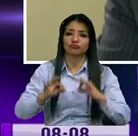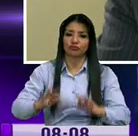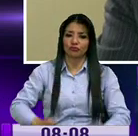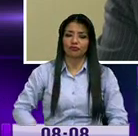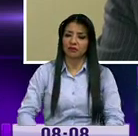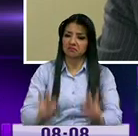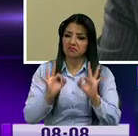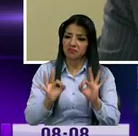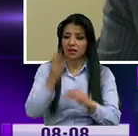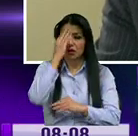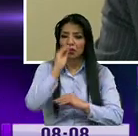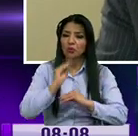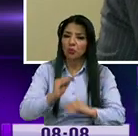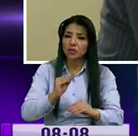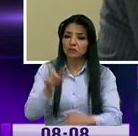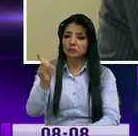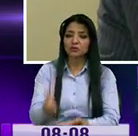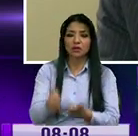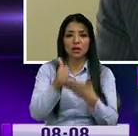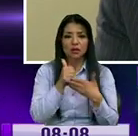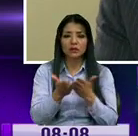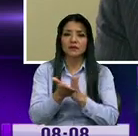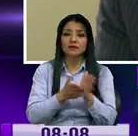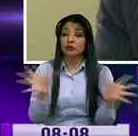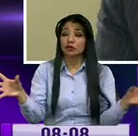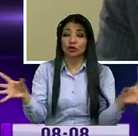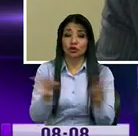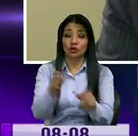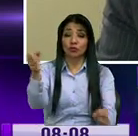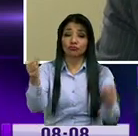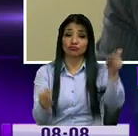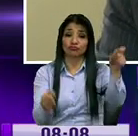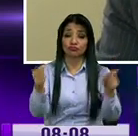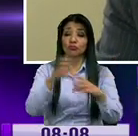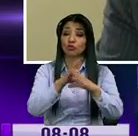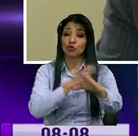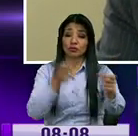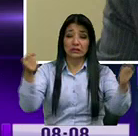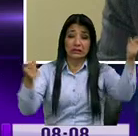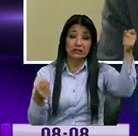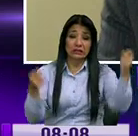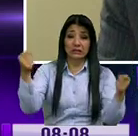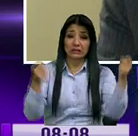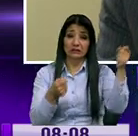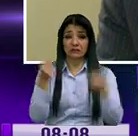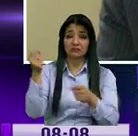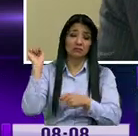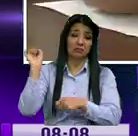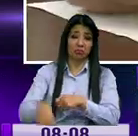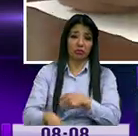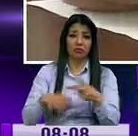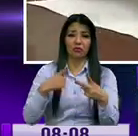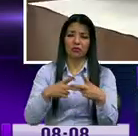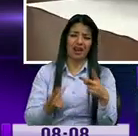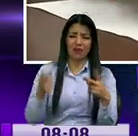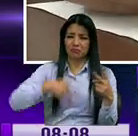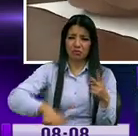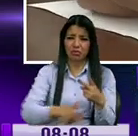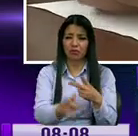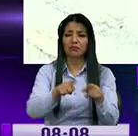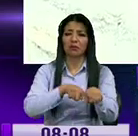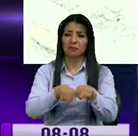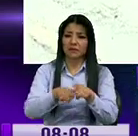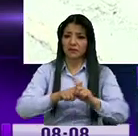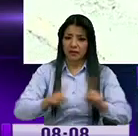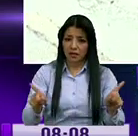los controladores, de qué manera todos los que manejan estos buses, los que tratan con la población que utiliza, sean